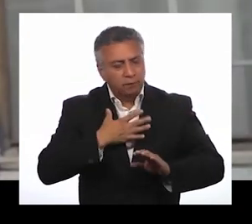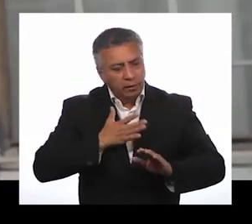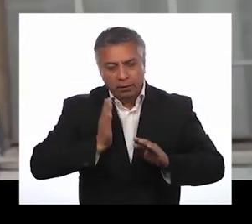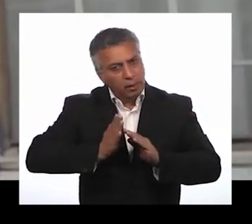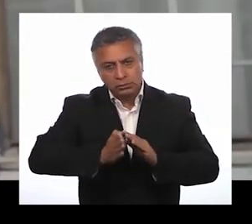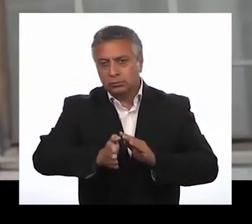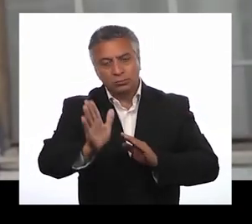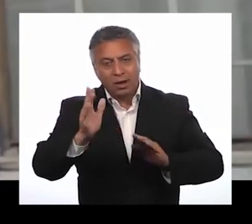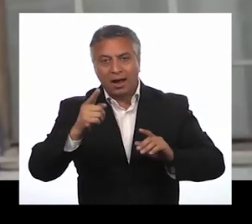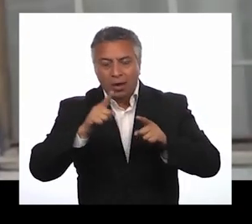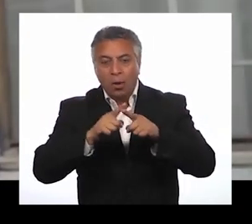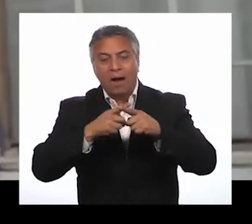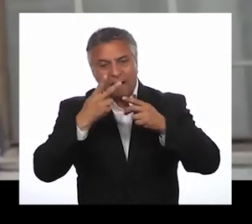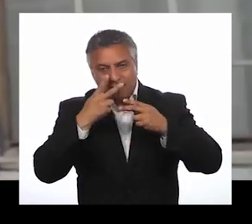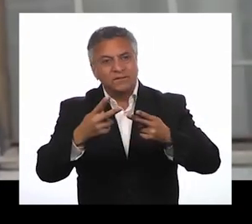de otra manera, ¿me entiendes?